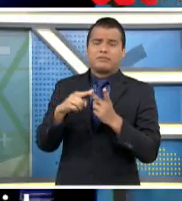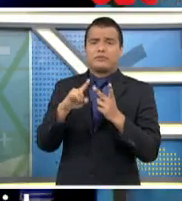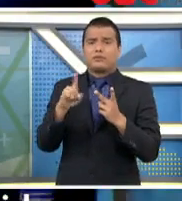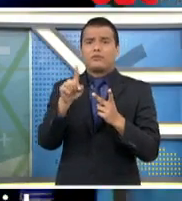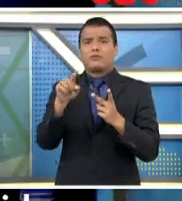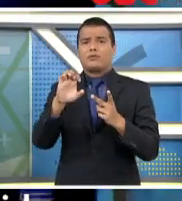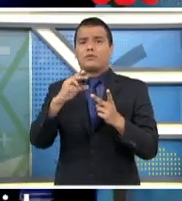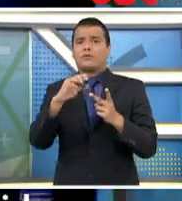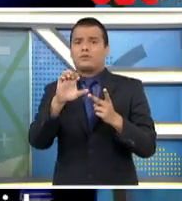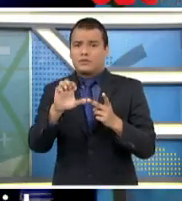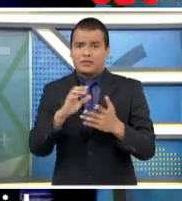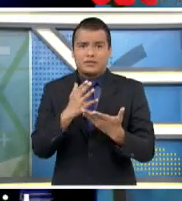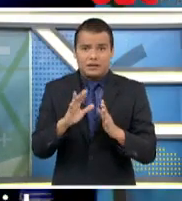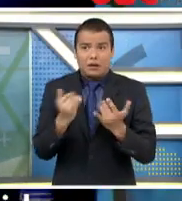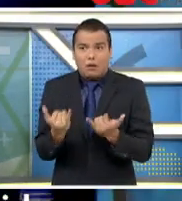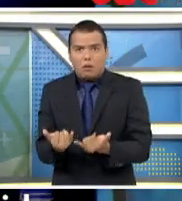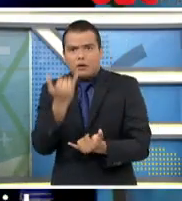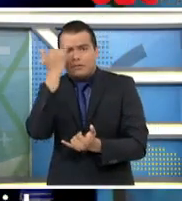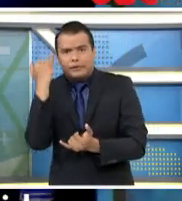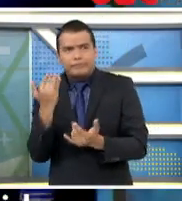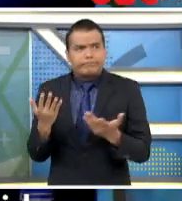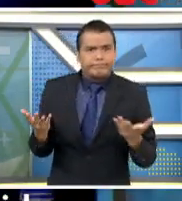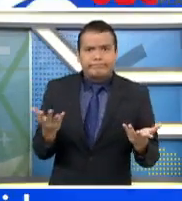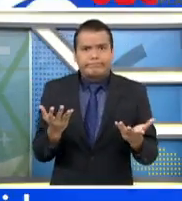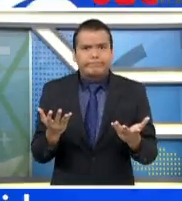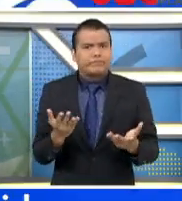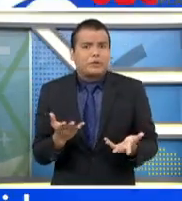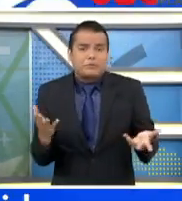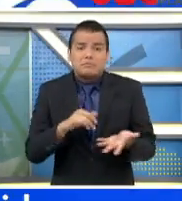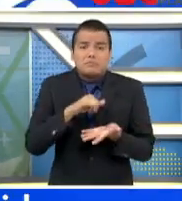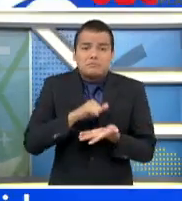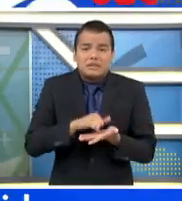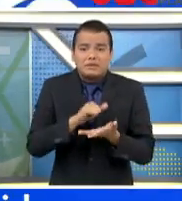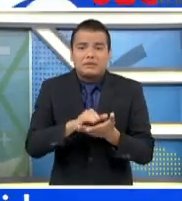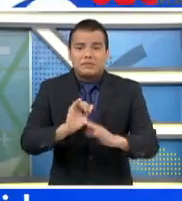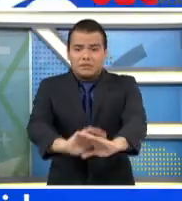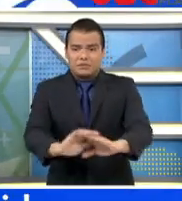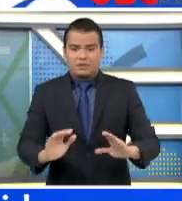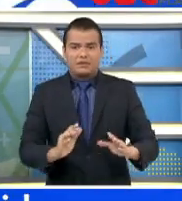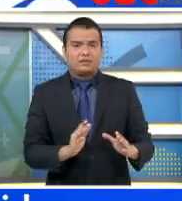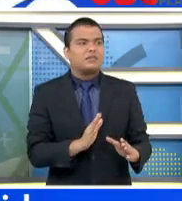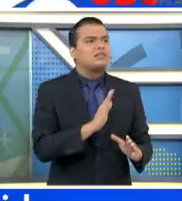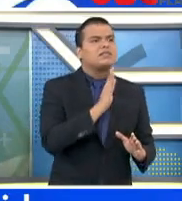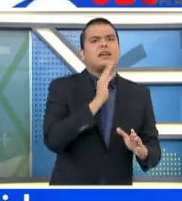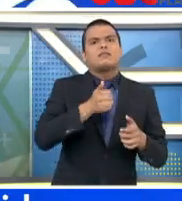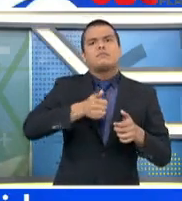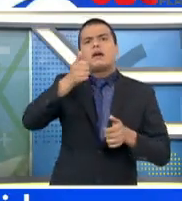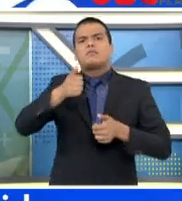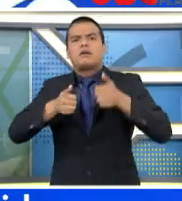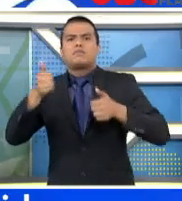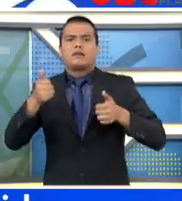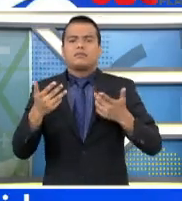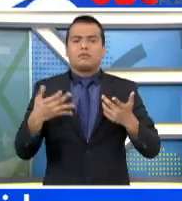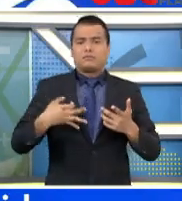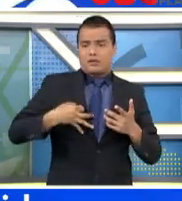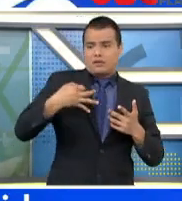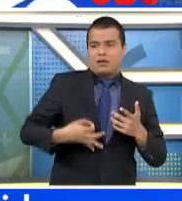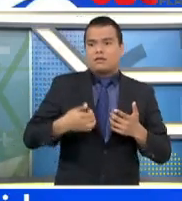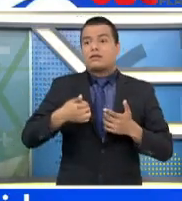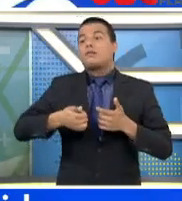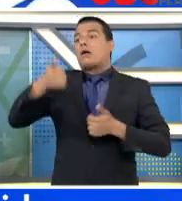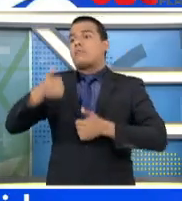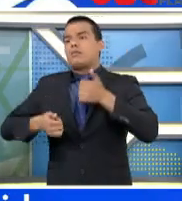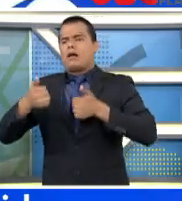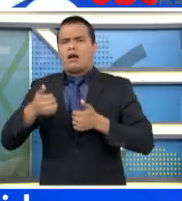presidente Gaviria apoya a Jorge Iván. Es decir, es más de lo mismo. No hay hombres por encima de otros hombres. No hay éticas por encima de